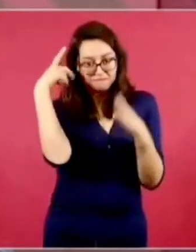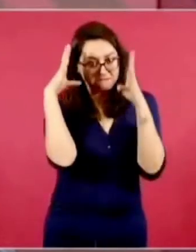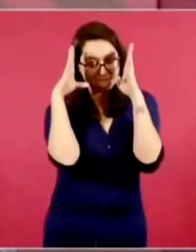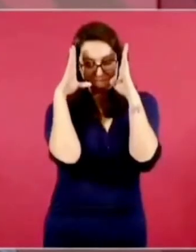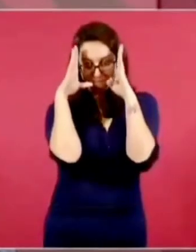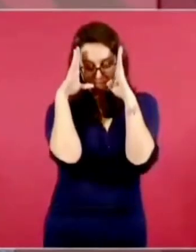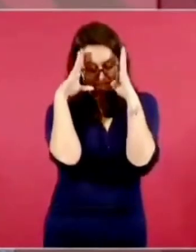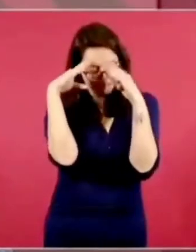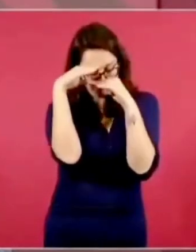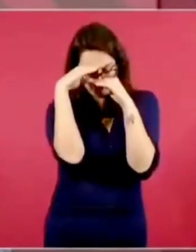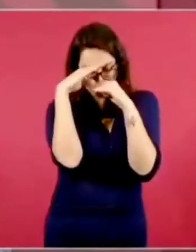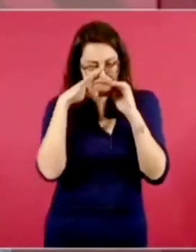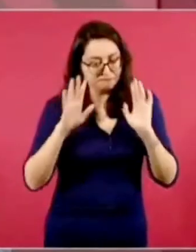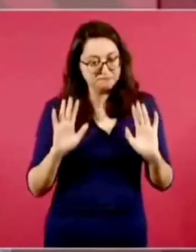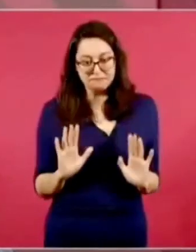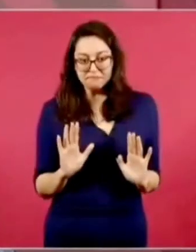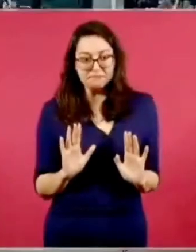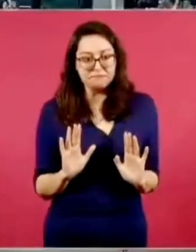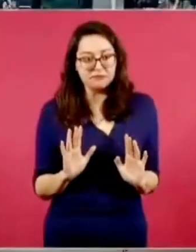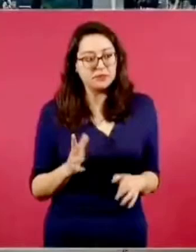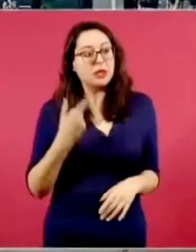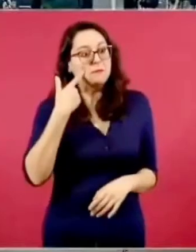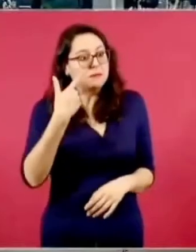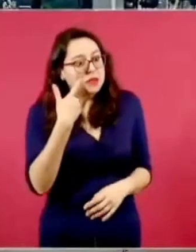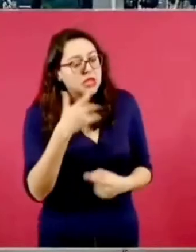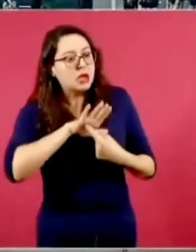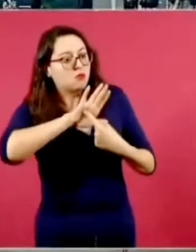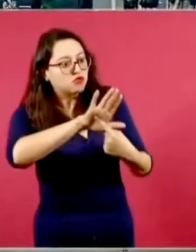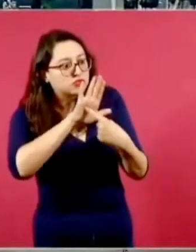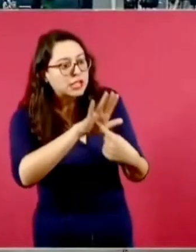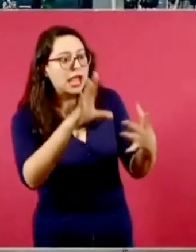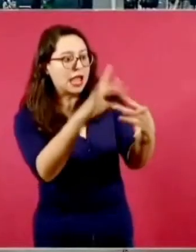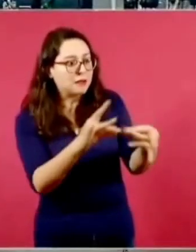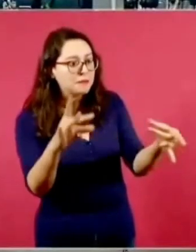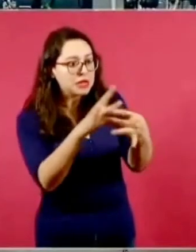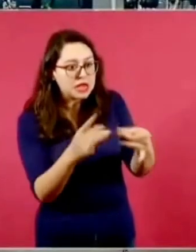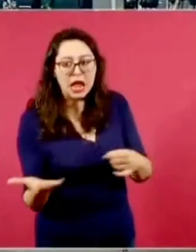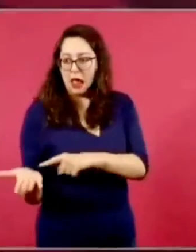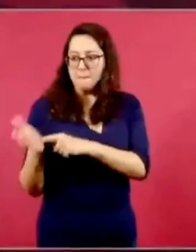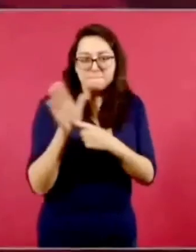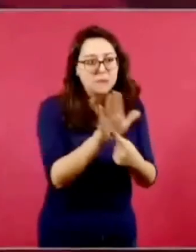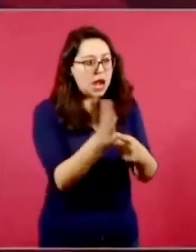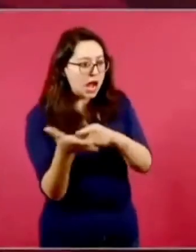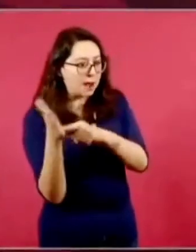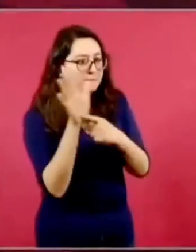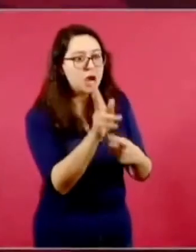gente que no entiende o no acepta ninguna razón